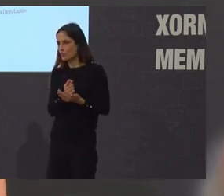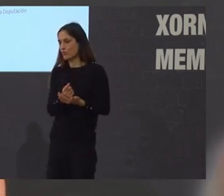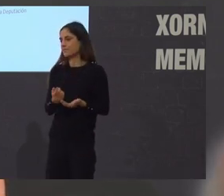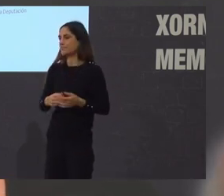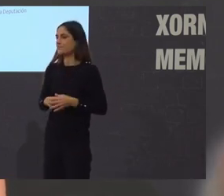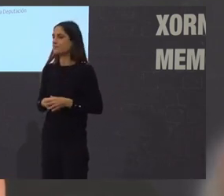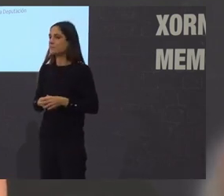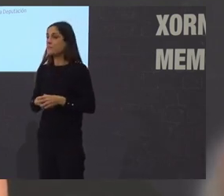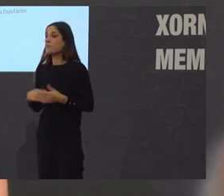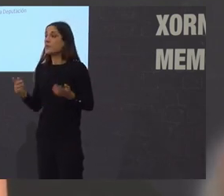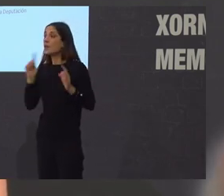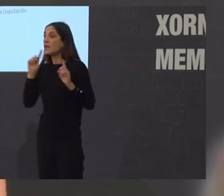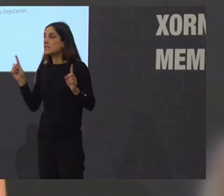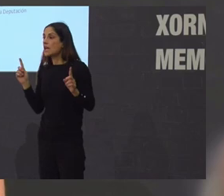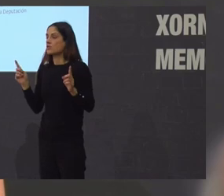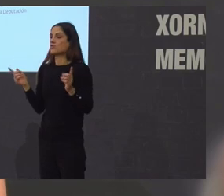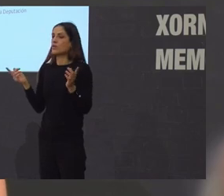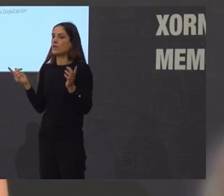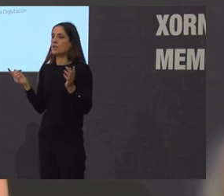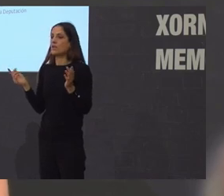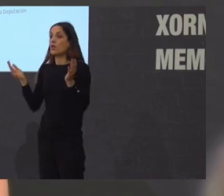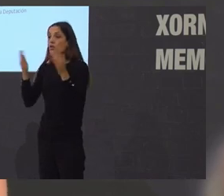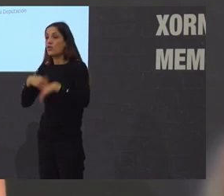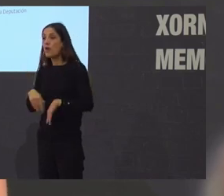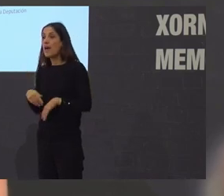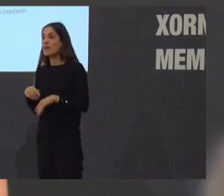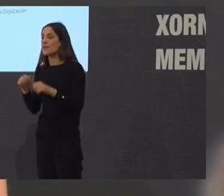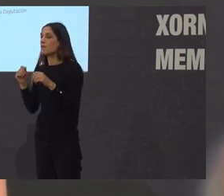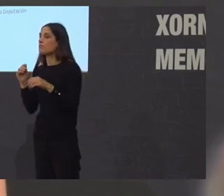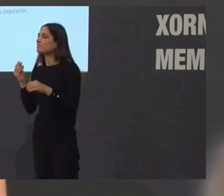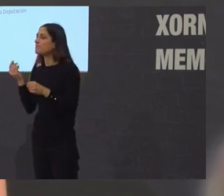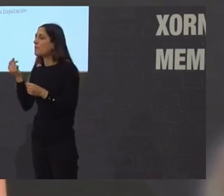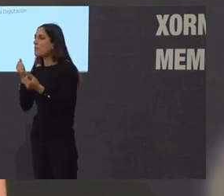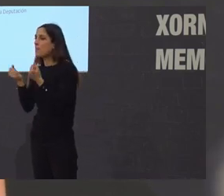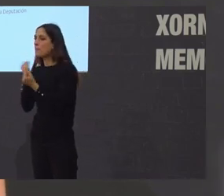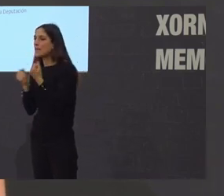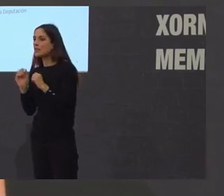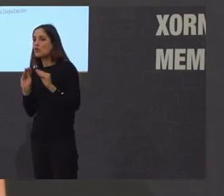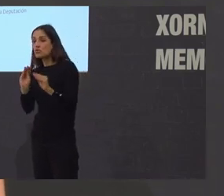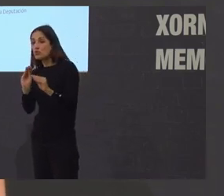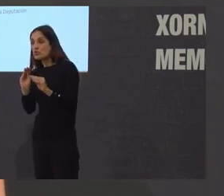si no existe restitución patrimonial, no existe reparación,